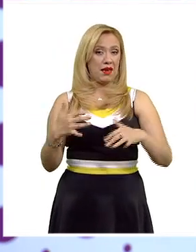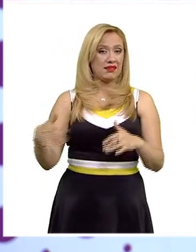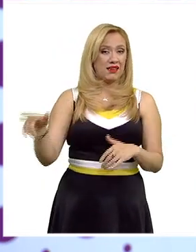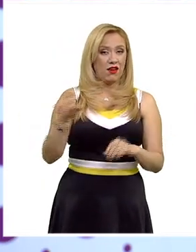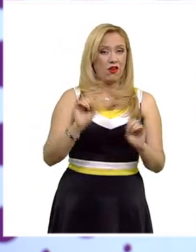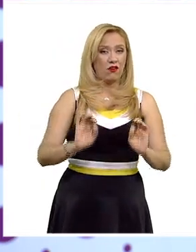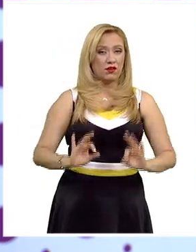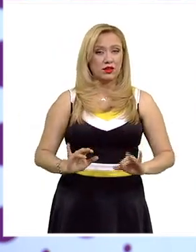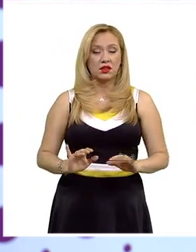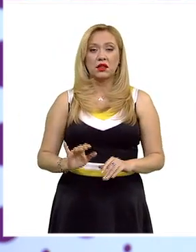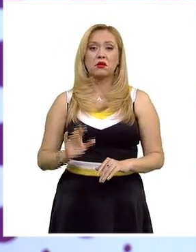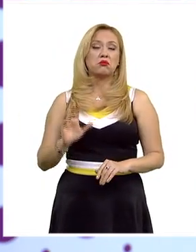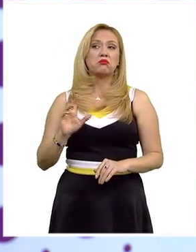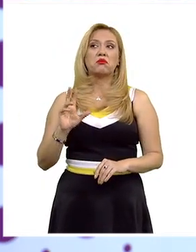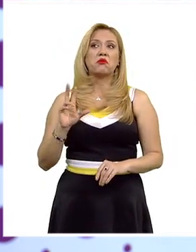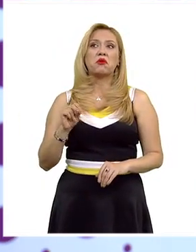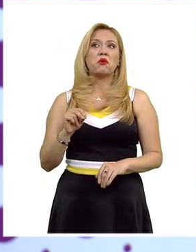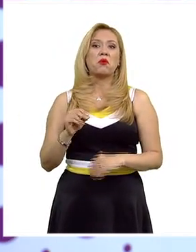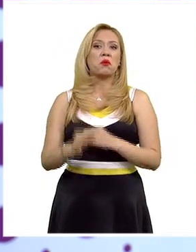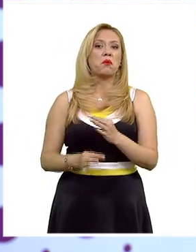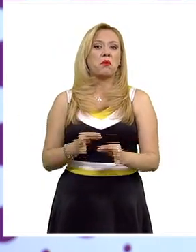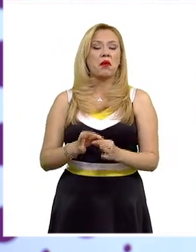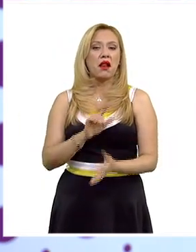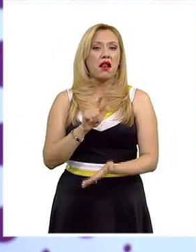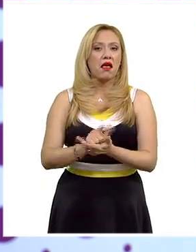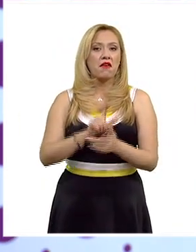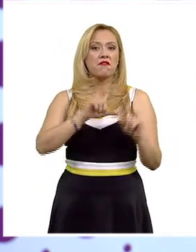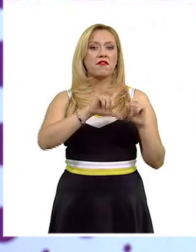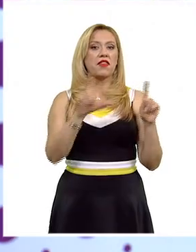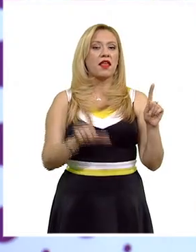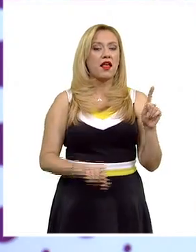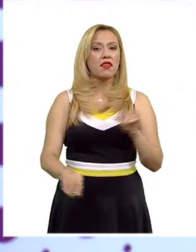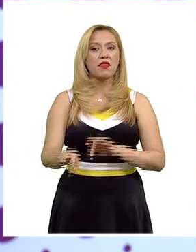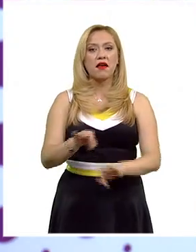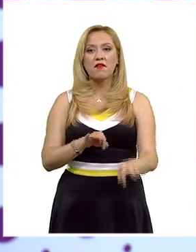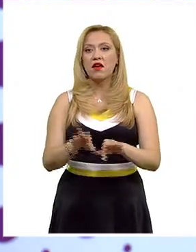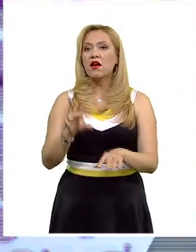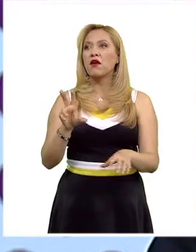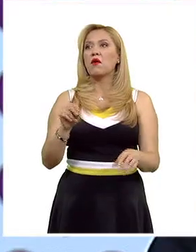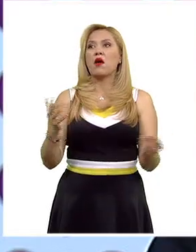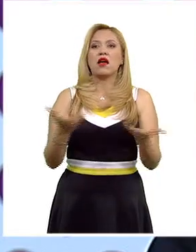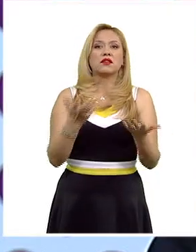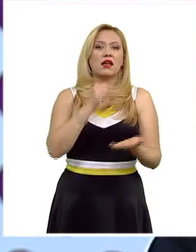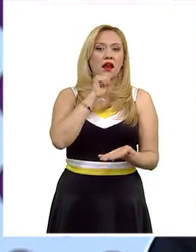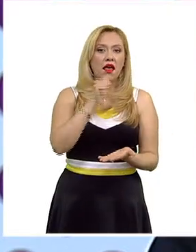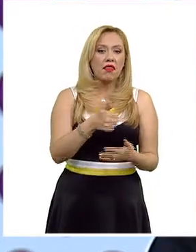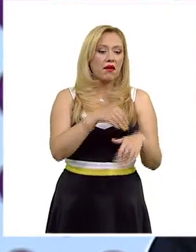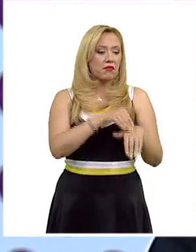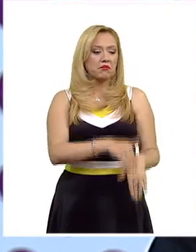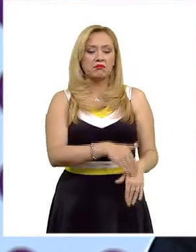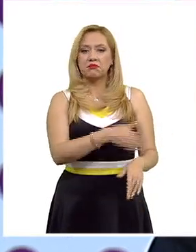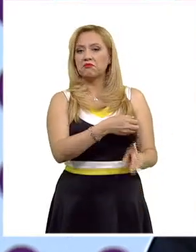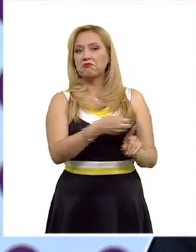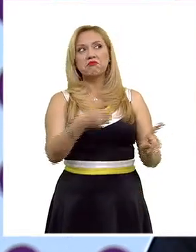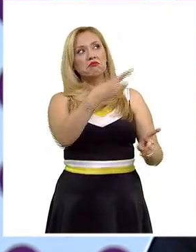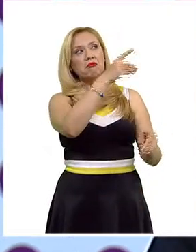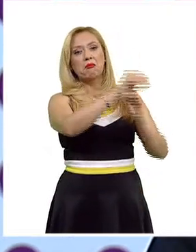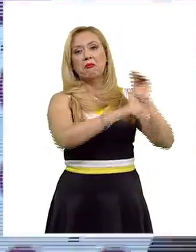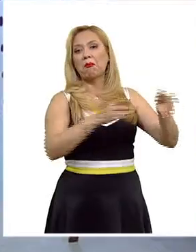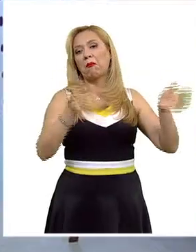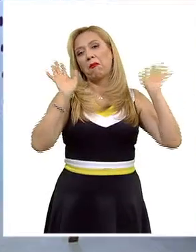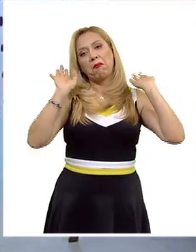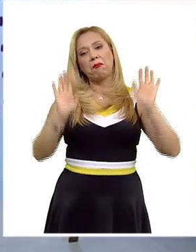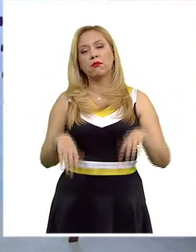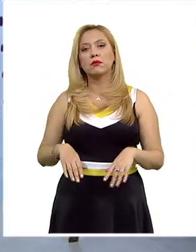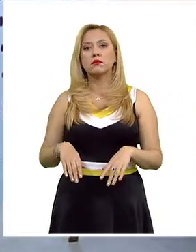tienen que hacer, no se está cumpliendo la Ley Federal del Trabajo porque no se está haciendo nada a partir de esa regulación, el Estado de todos modos